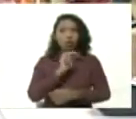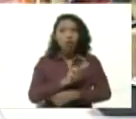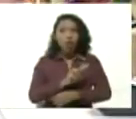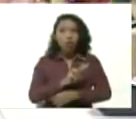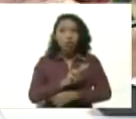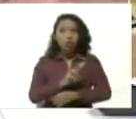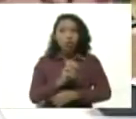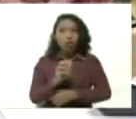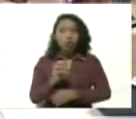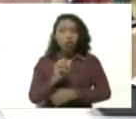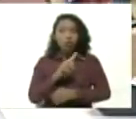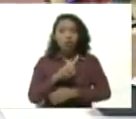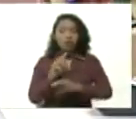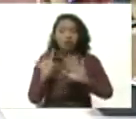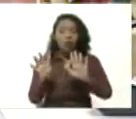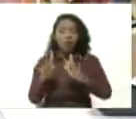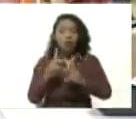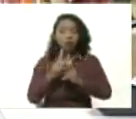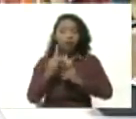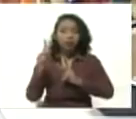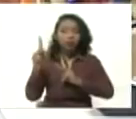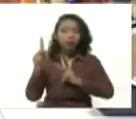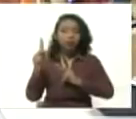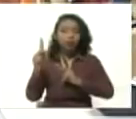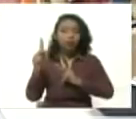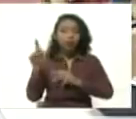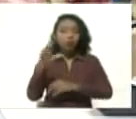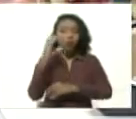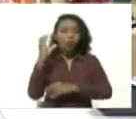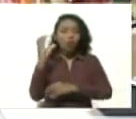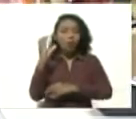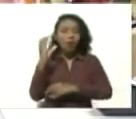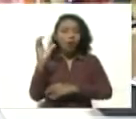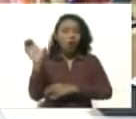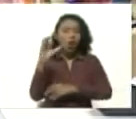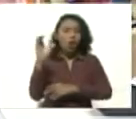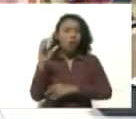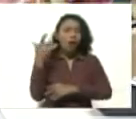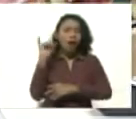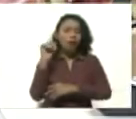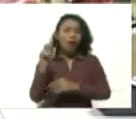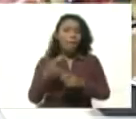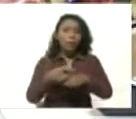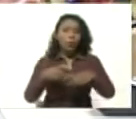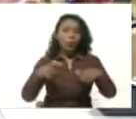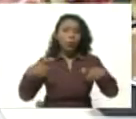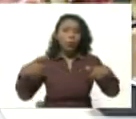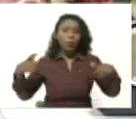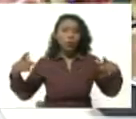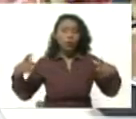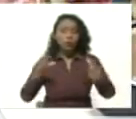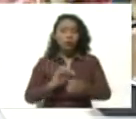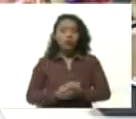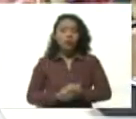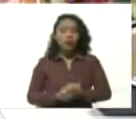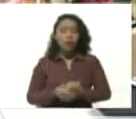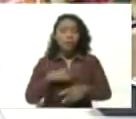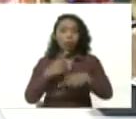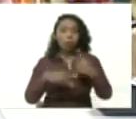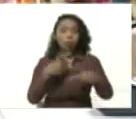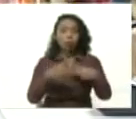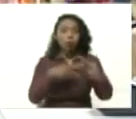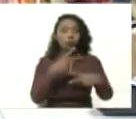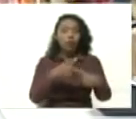2.219 kilómetros con Colombia. Colombia ha aumentado la producción